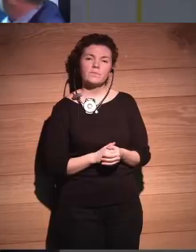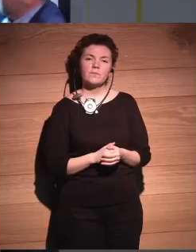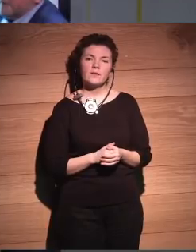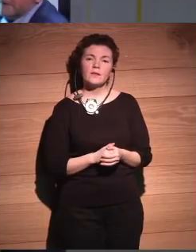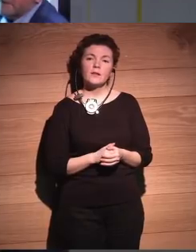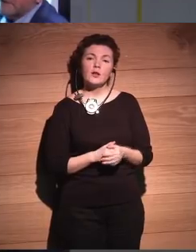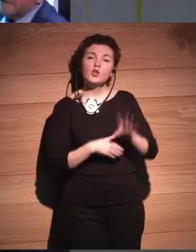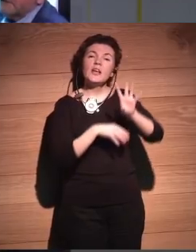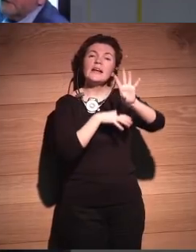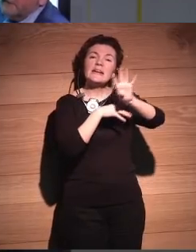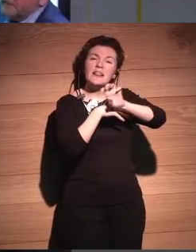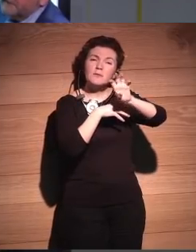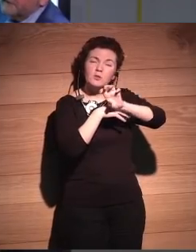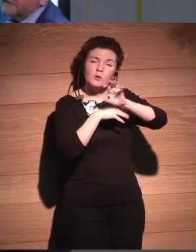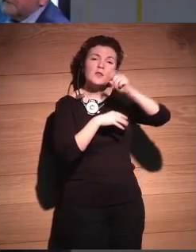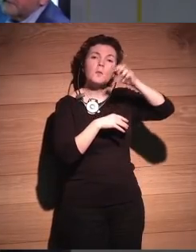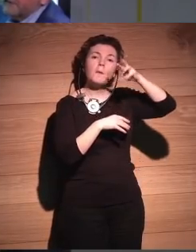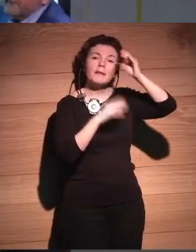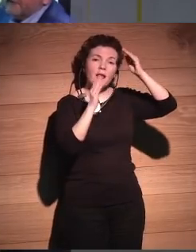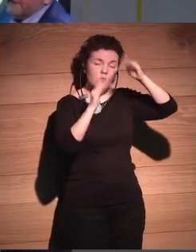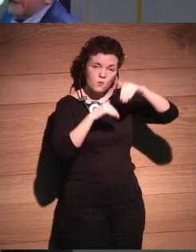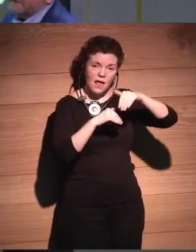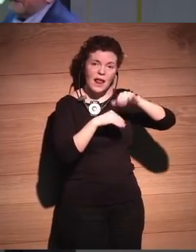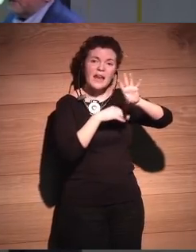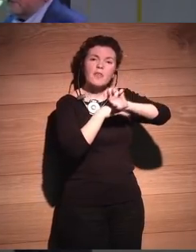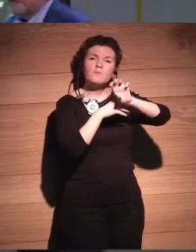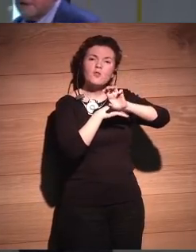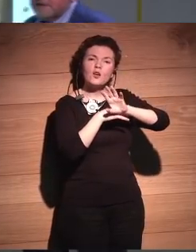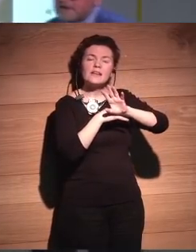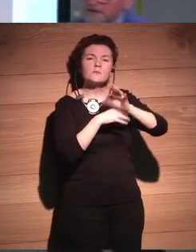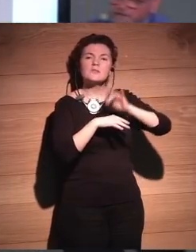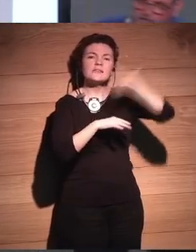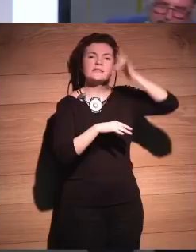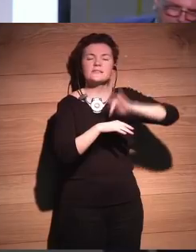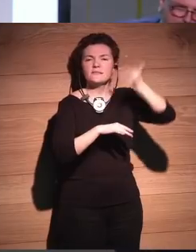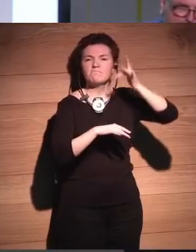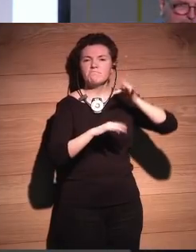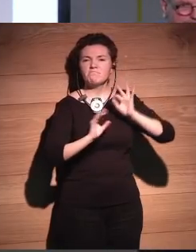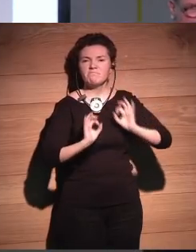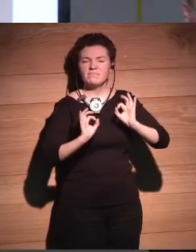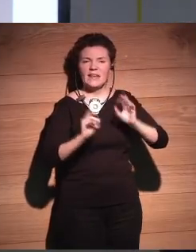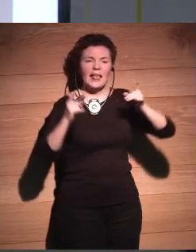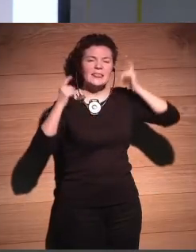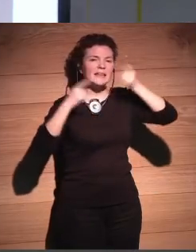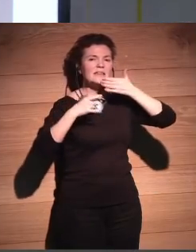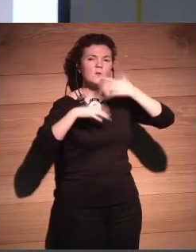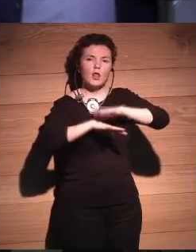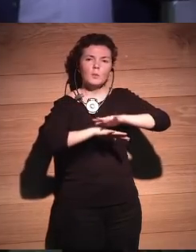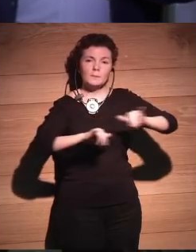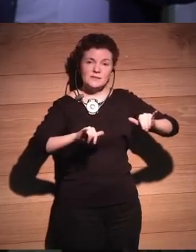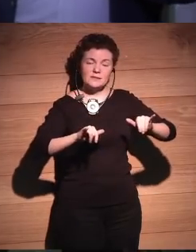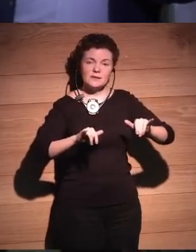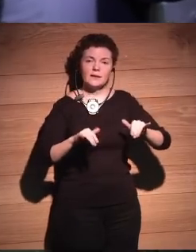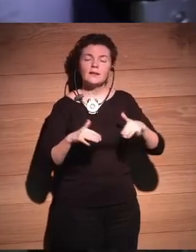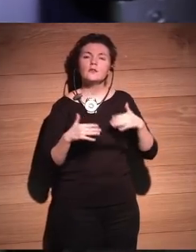Los receptores, cuando falta esta dopamina, pues los receptores pasan a ser hipersensibles, es decir, intenta haber una compensación.